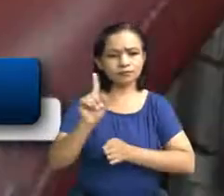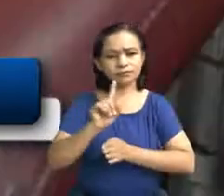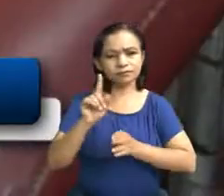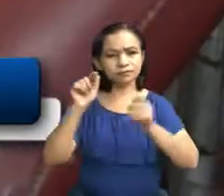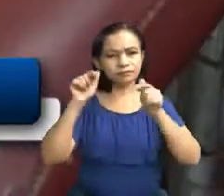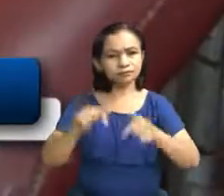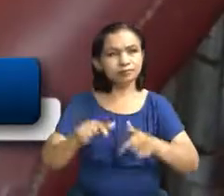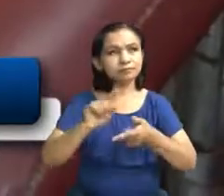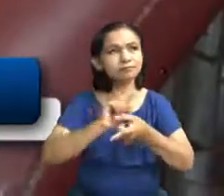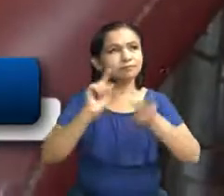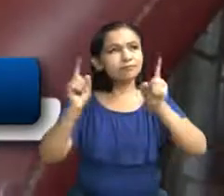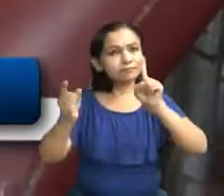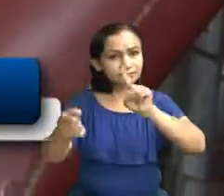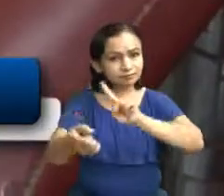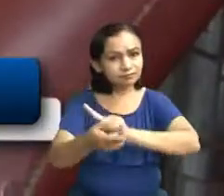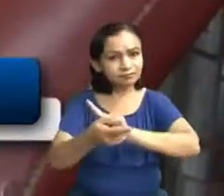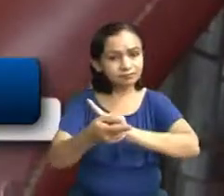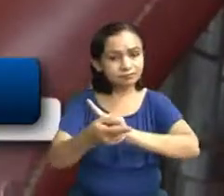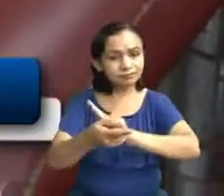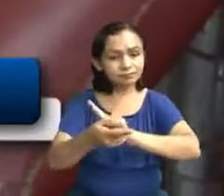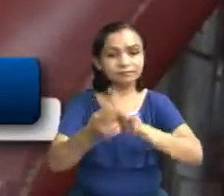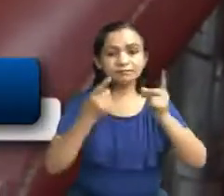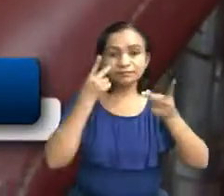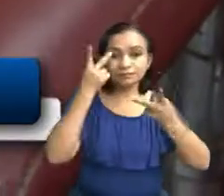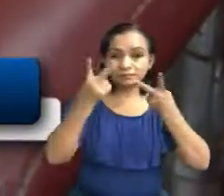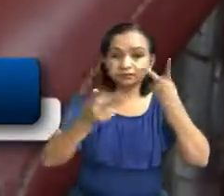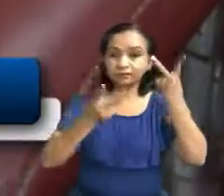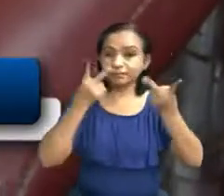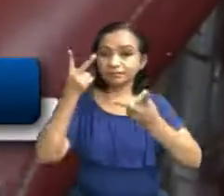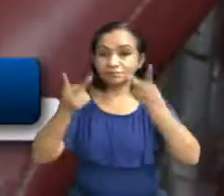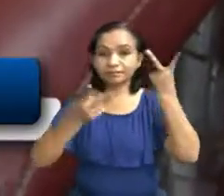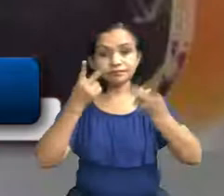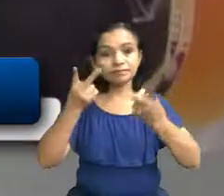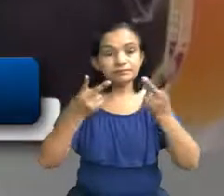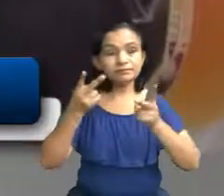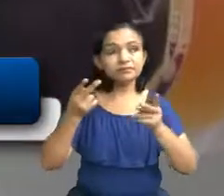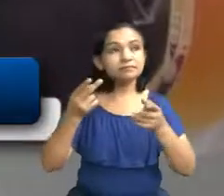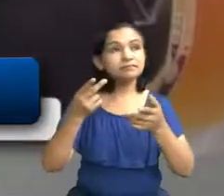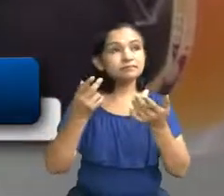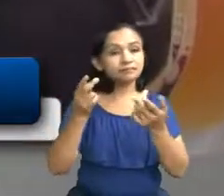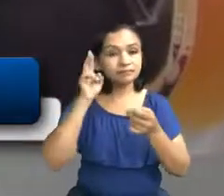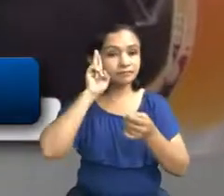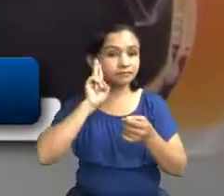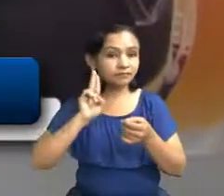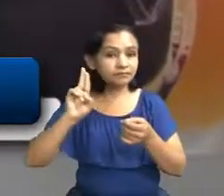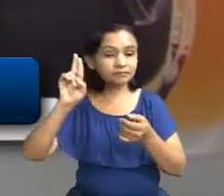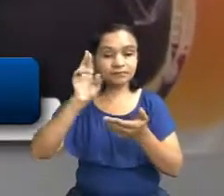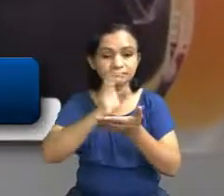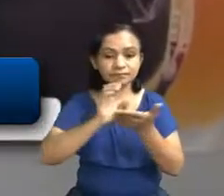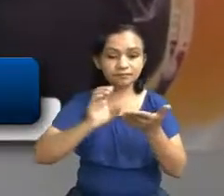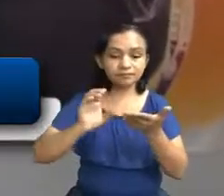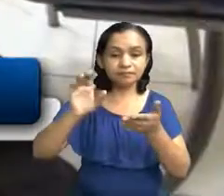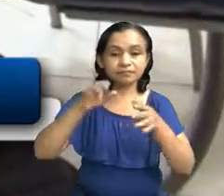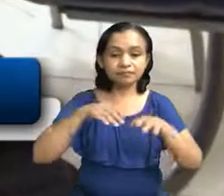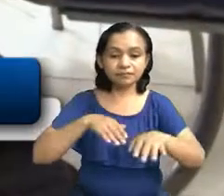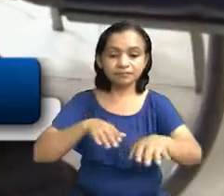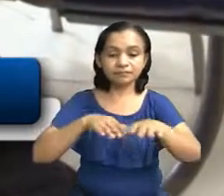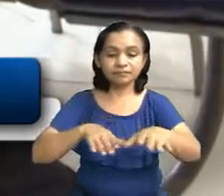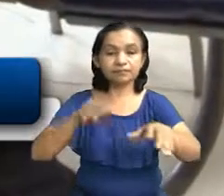cambiado enormemente y con las visitas a todos estos lugares que mencioné anteriormente, universidades, colegios, zonas francas,